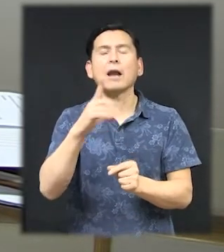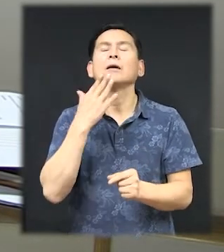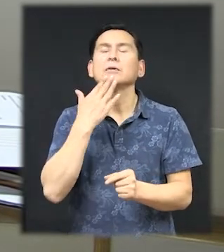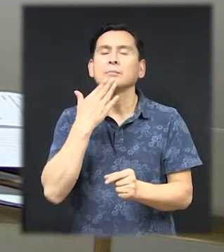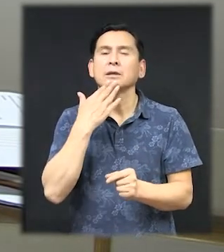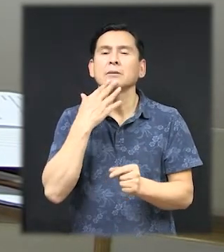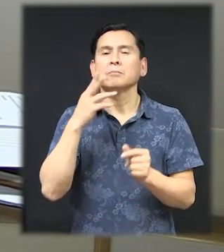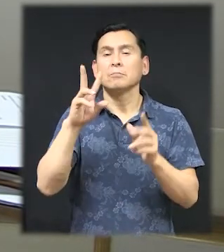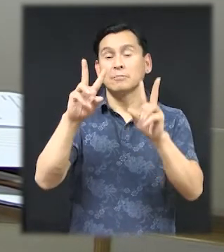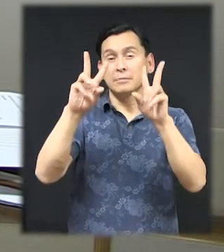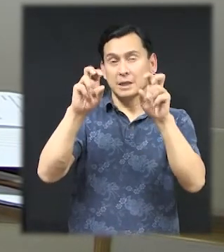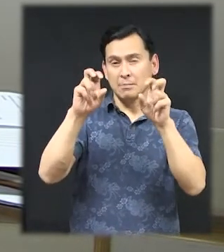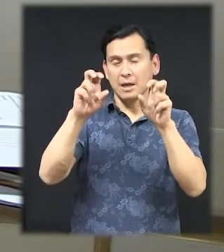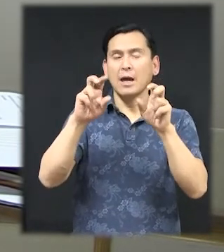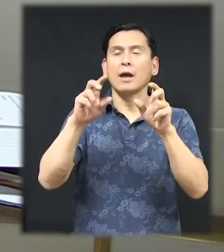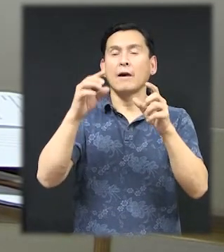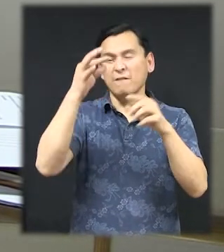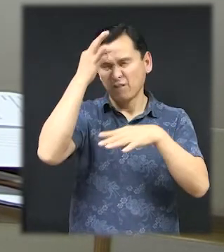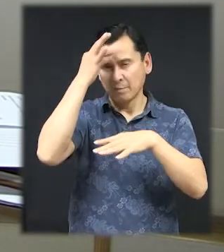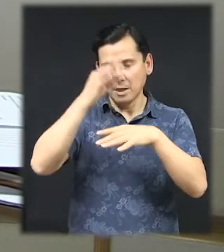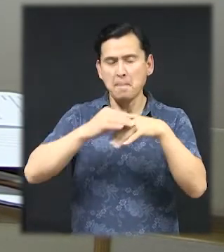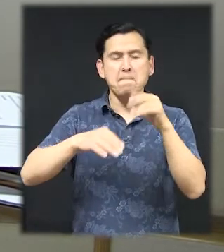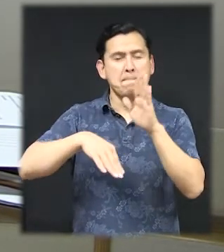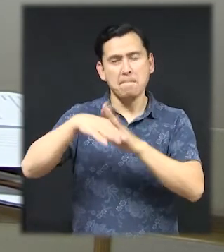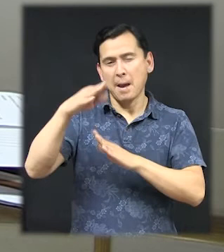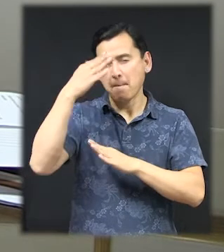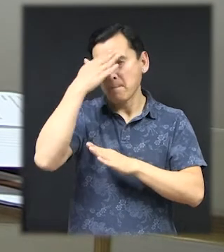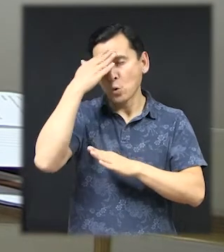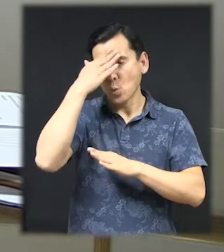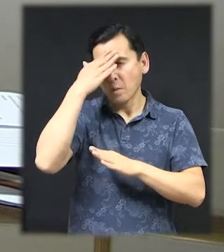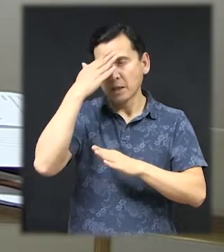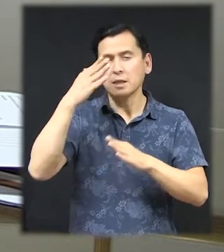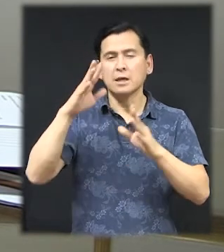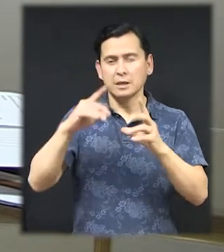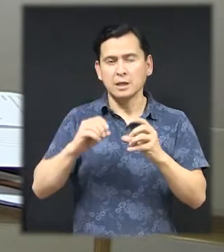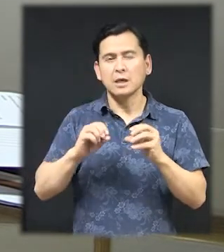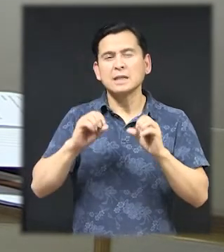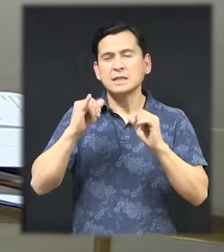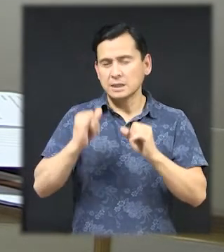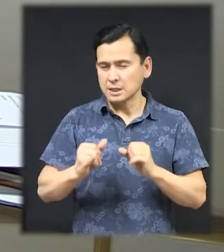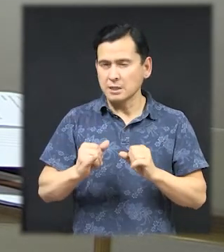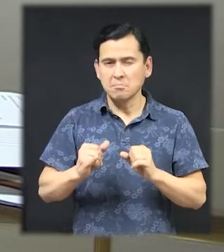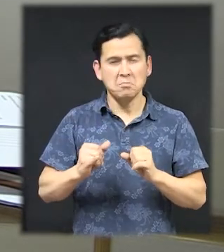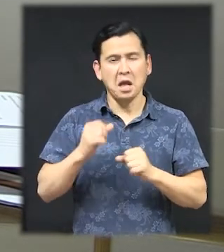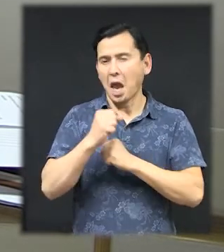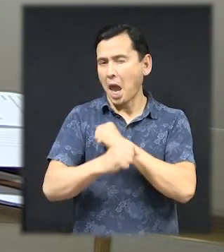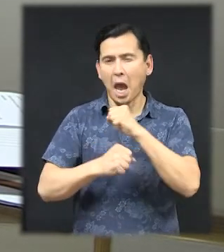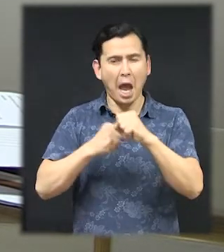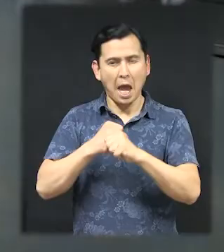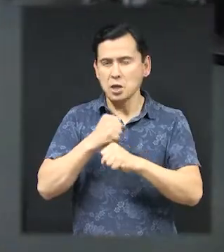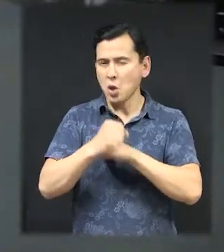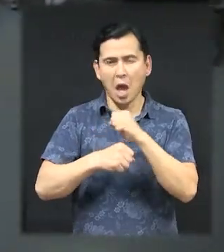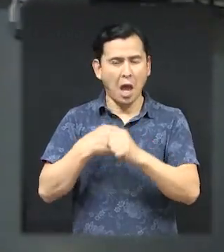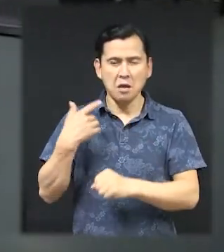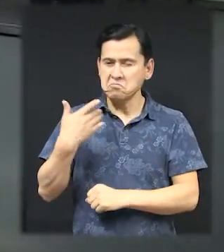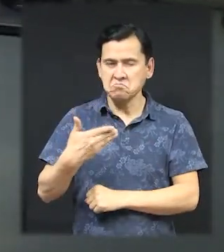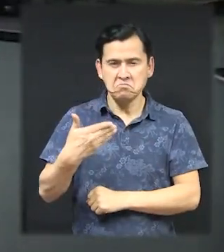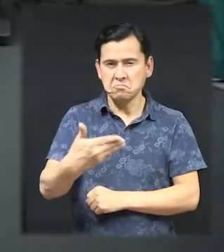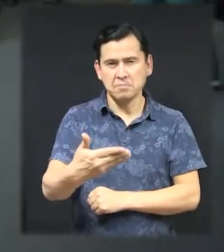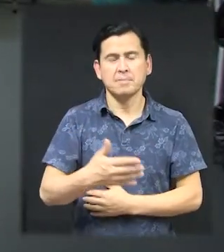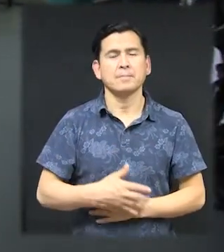atención a pacientes de alto riesgo como pacientes oncológicos o pacientes quirúrgicos oncológicos, el haber transformado